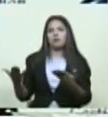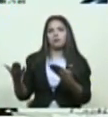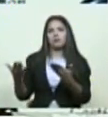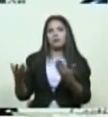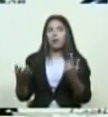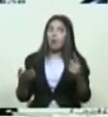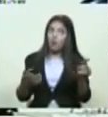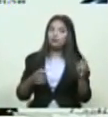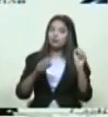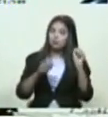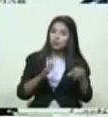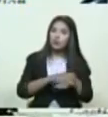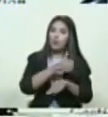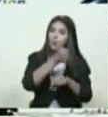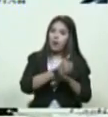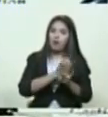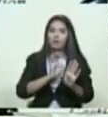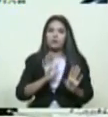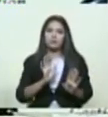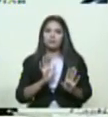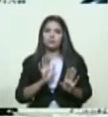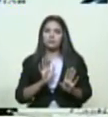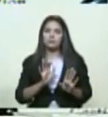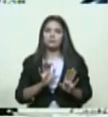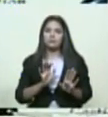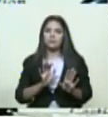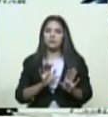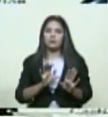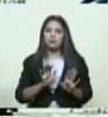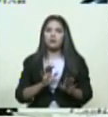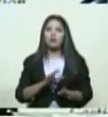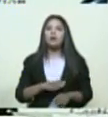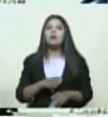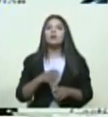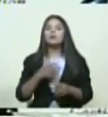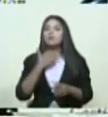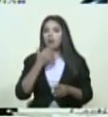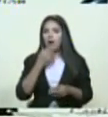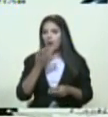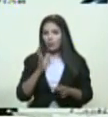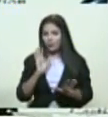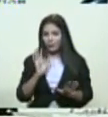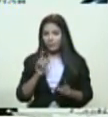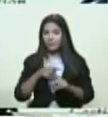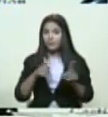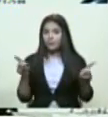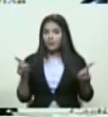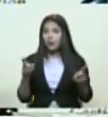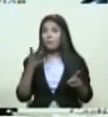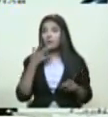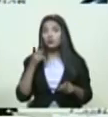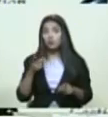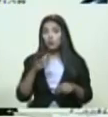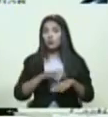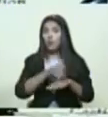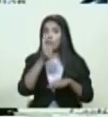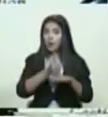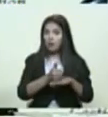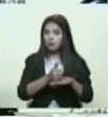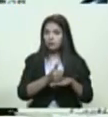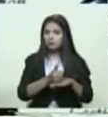Otros, supóngase usted, responsables de la comisión de un hecho punible. Pero si usted es responsable de un hecho